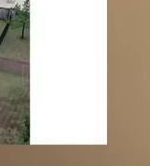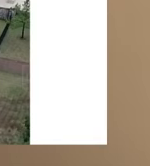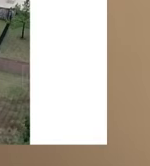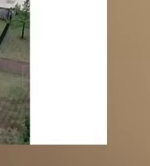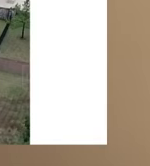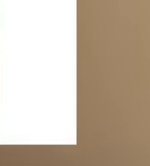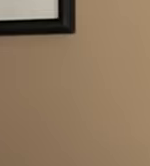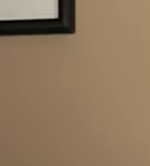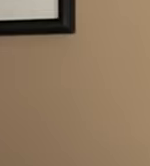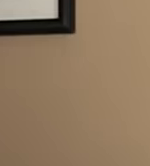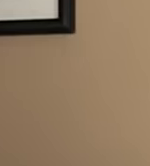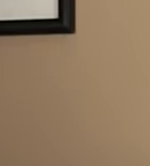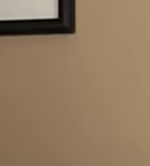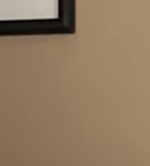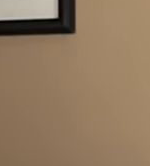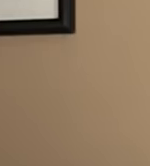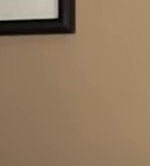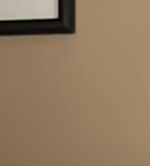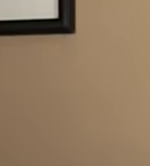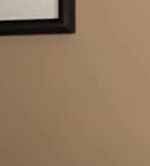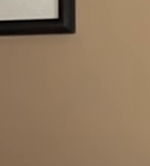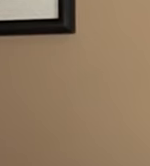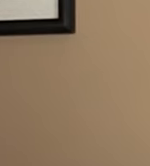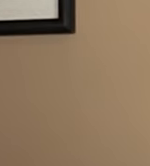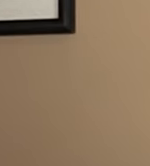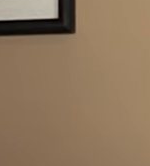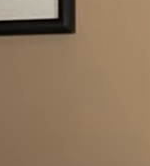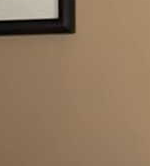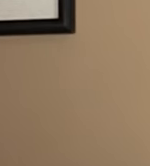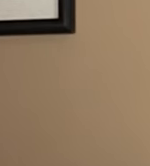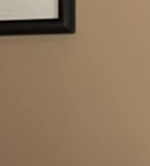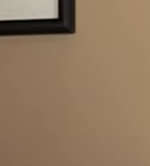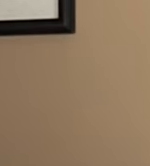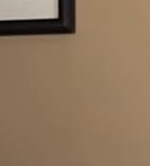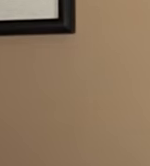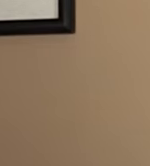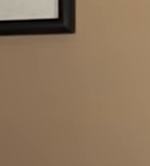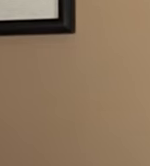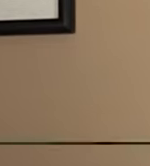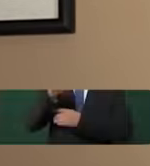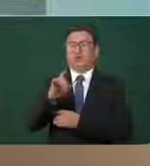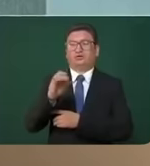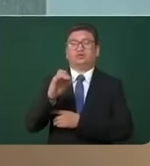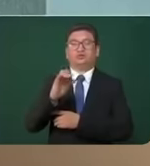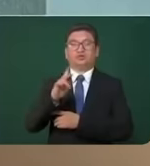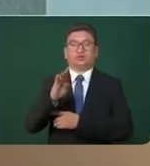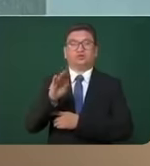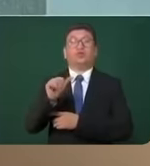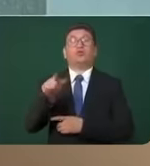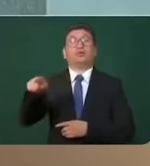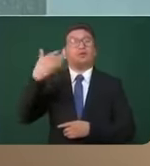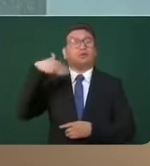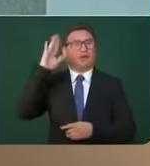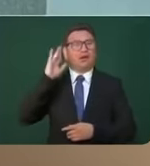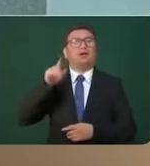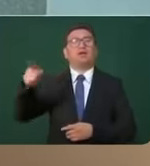obviamente no fue del agrado de lópez obrador pues el 4 de febrero en su conferencia mañana era transmitida desde tlaxcala el mandatario y sus